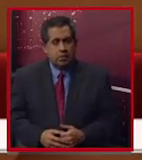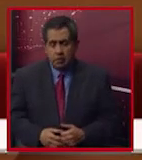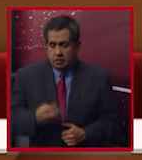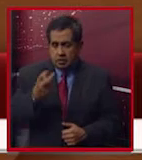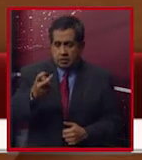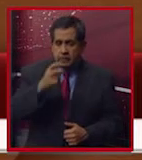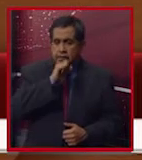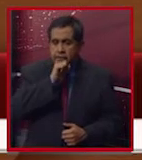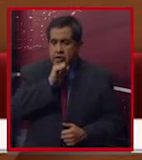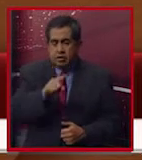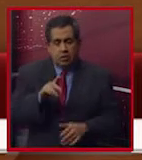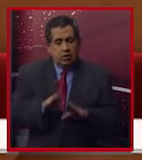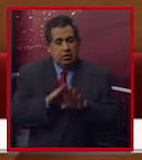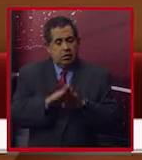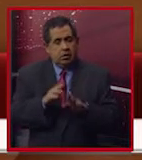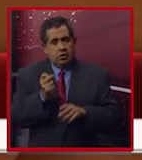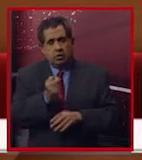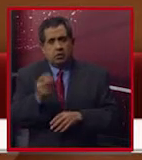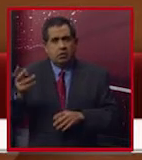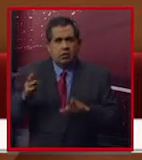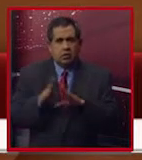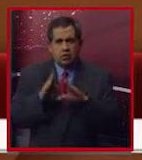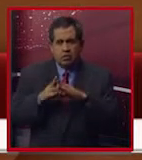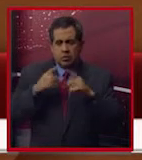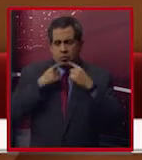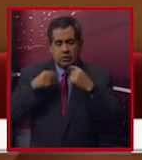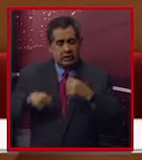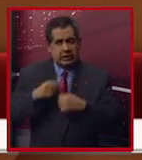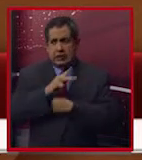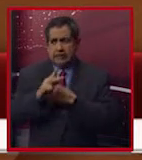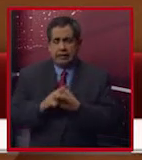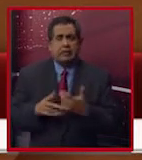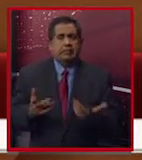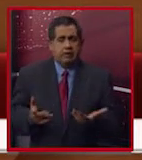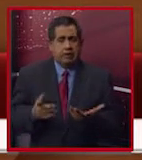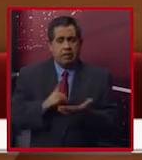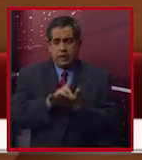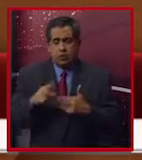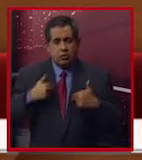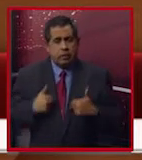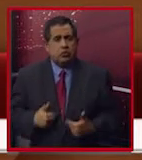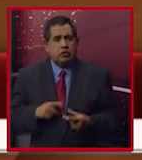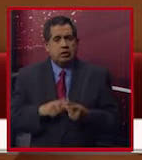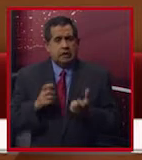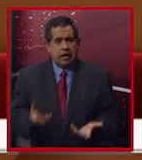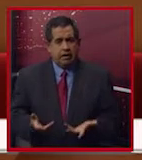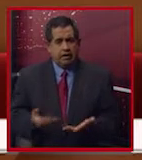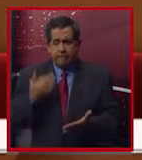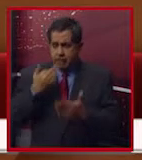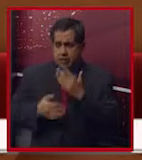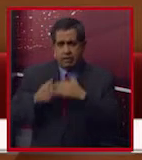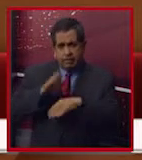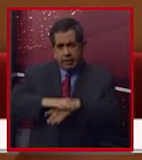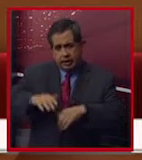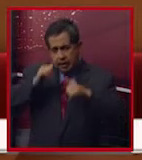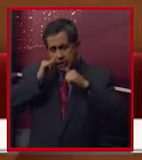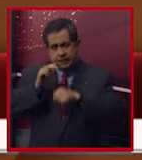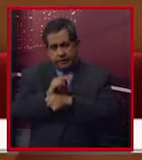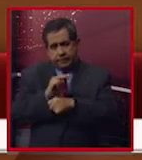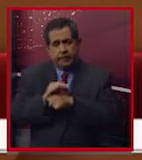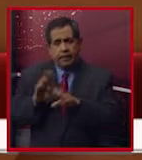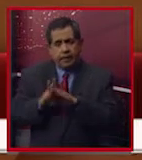nos preocupa la vulnerabilidad de los periodistas en nuestro país, cuyos derechos humanos no están garantizados y